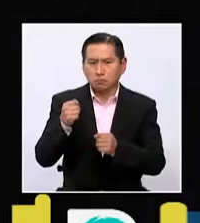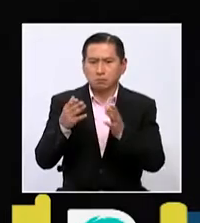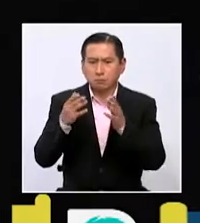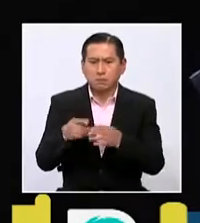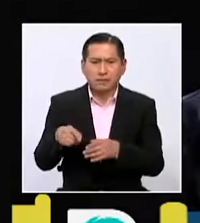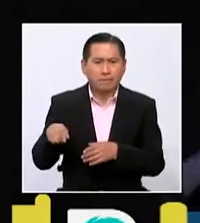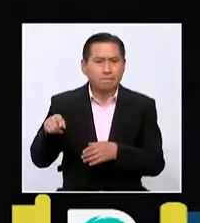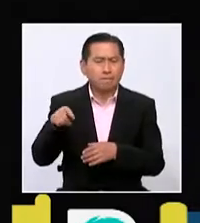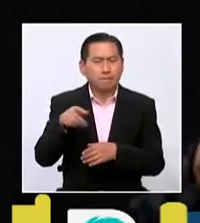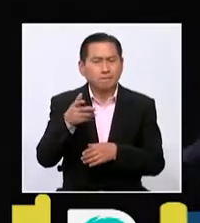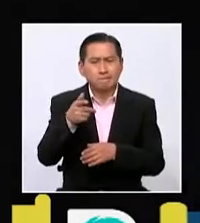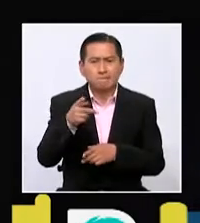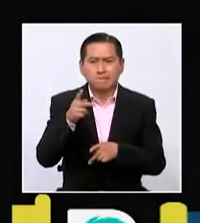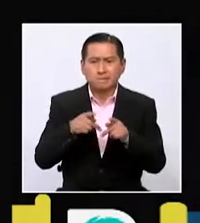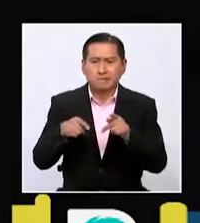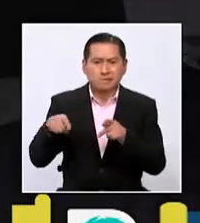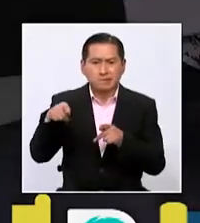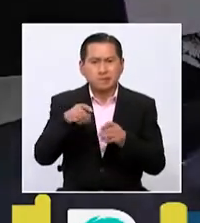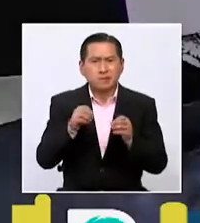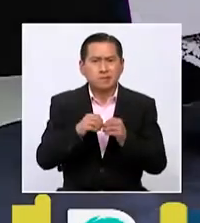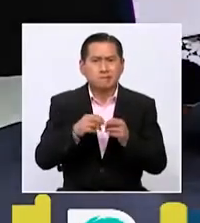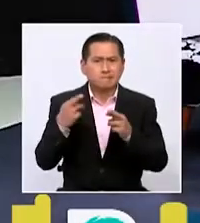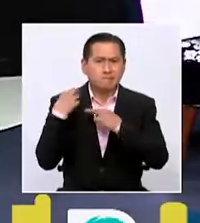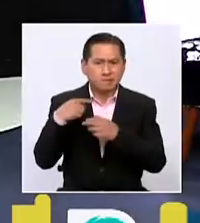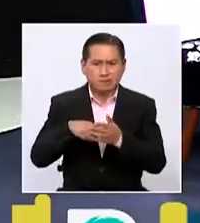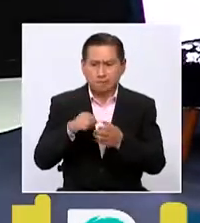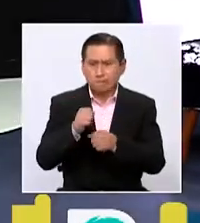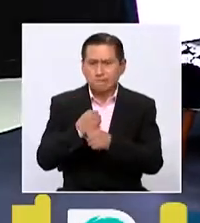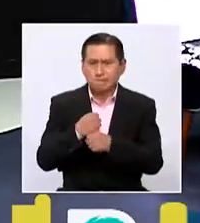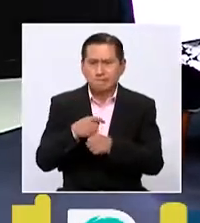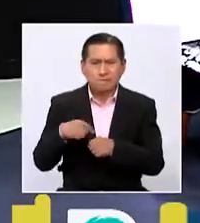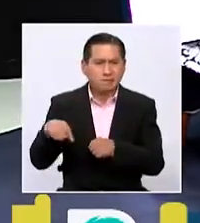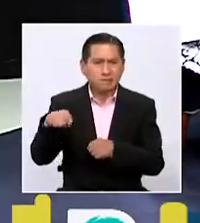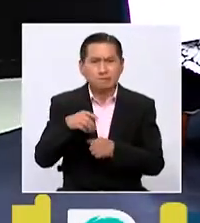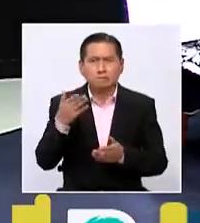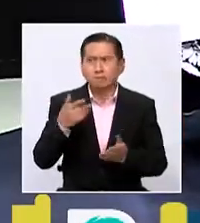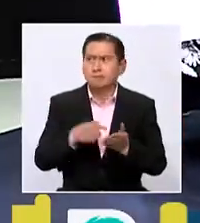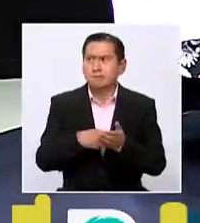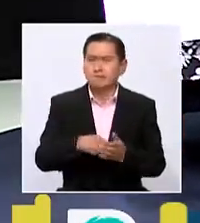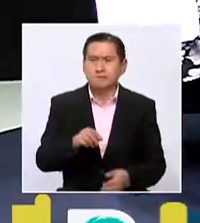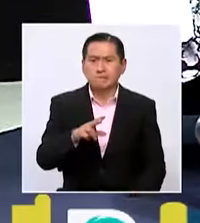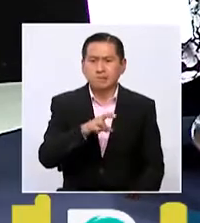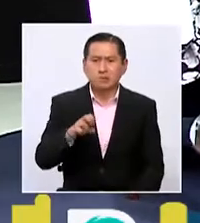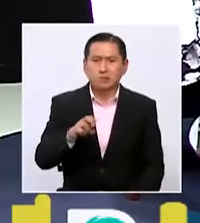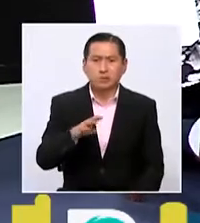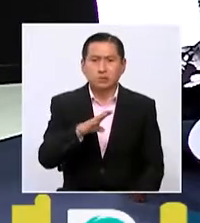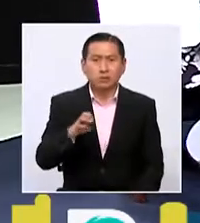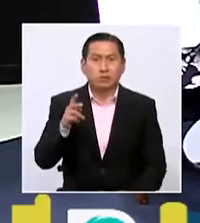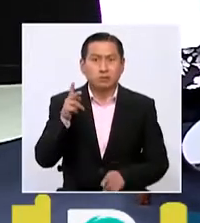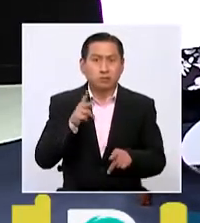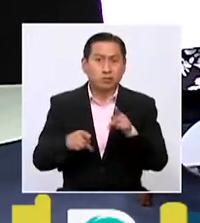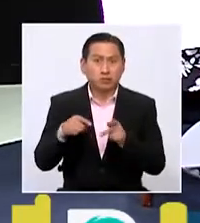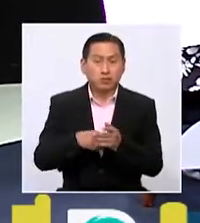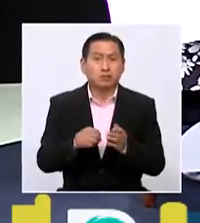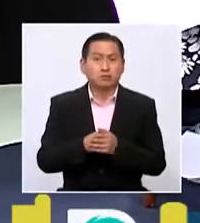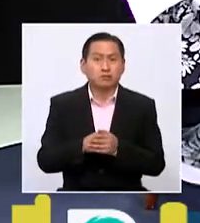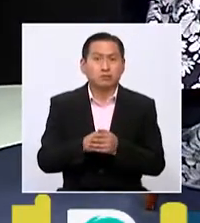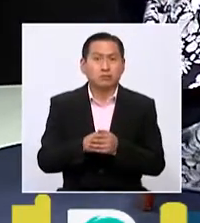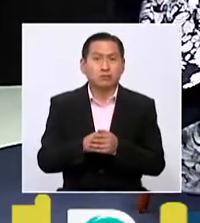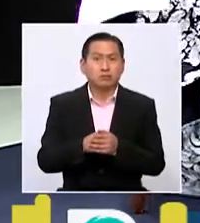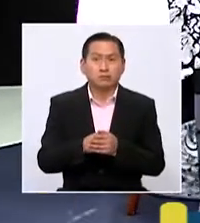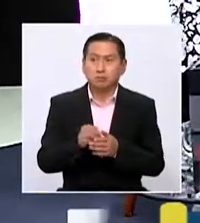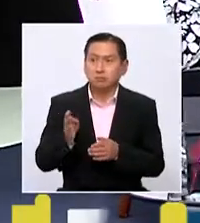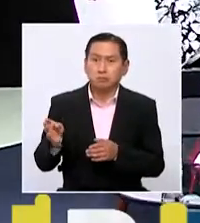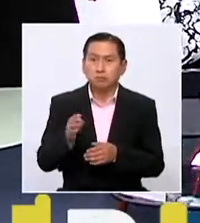transportistas, gente directamente ligada a la producción, pueden que sean unas 300, 400 personas, vamos a tocar a